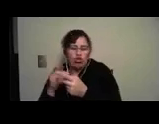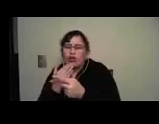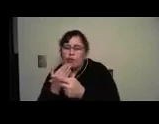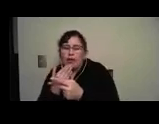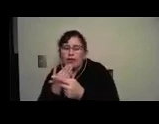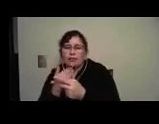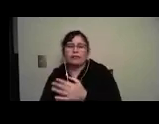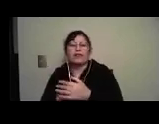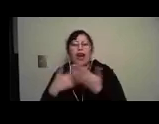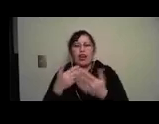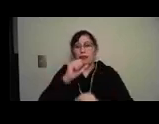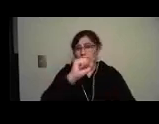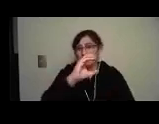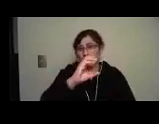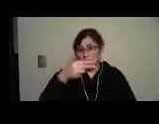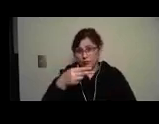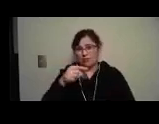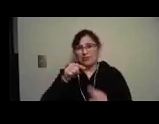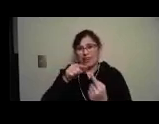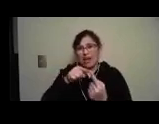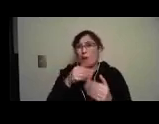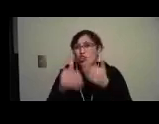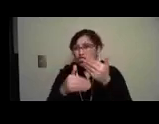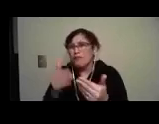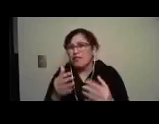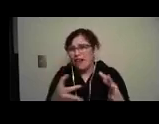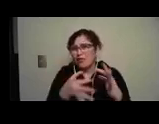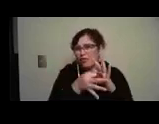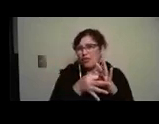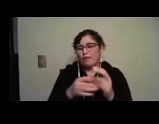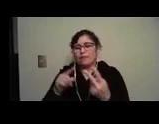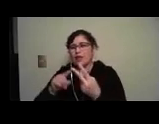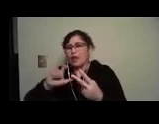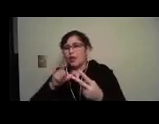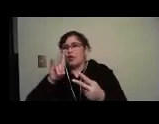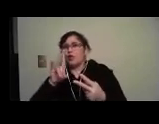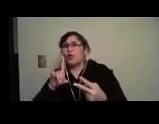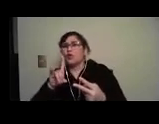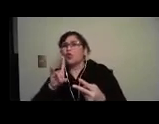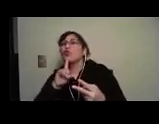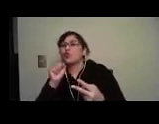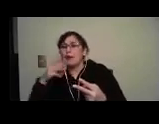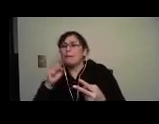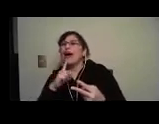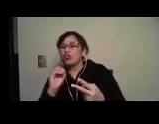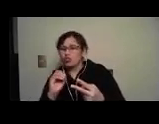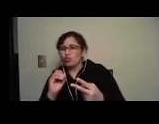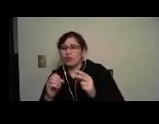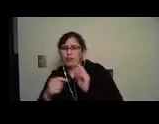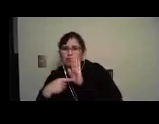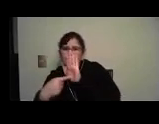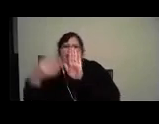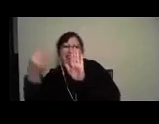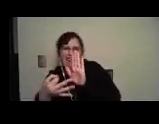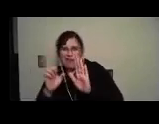la acetilcolina probablemente, en tanto que el glutamato podría estar mucho más asociado al aprendizaje más bien explícito, que tiene que ver con otro